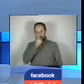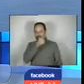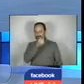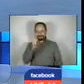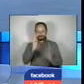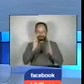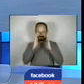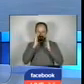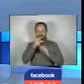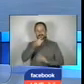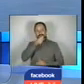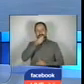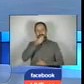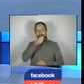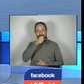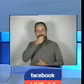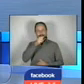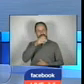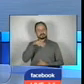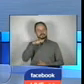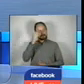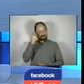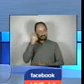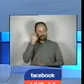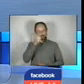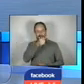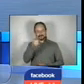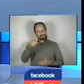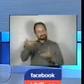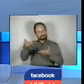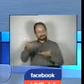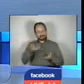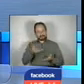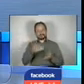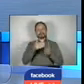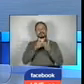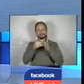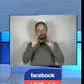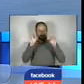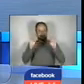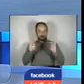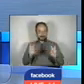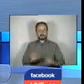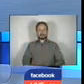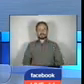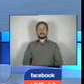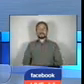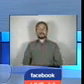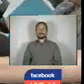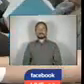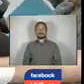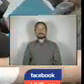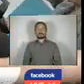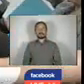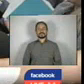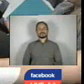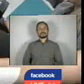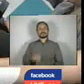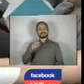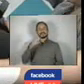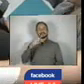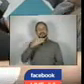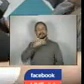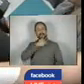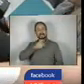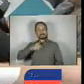porque vamos a conocer las noticias más importantes. Bienvenidos, vamos con nuestros titulares. El vicepresidente de la